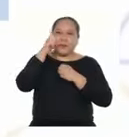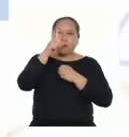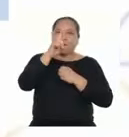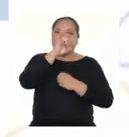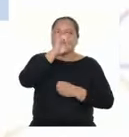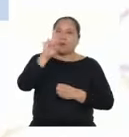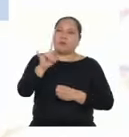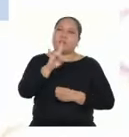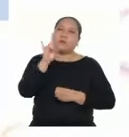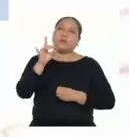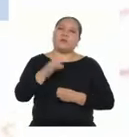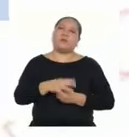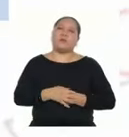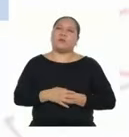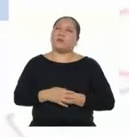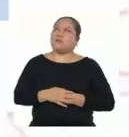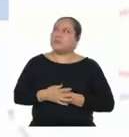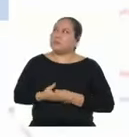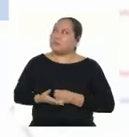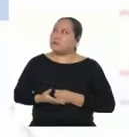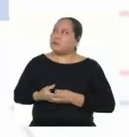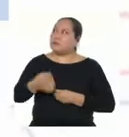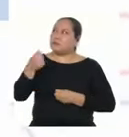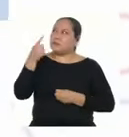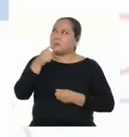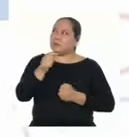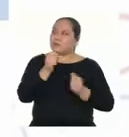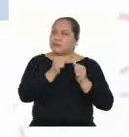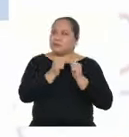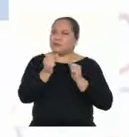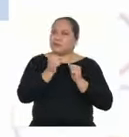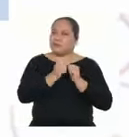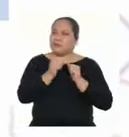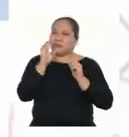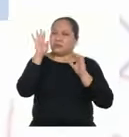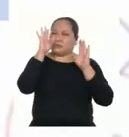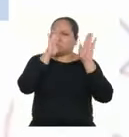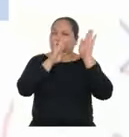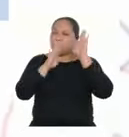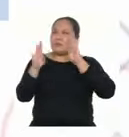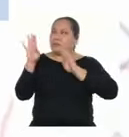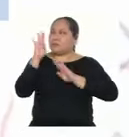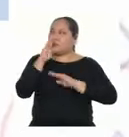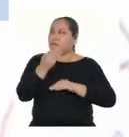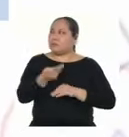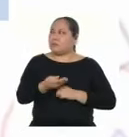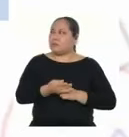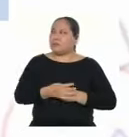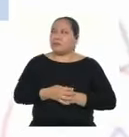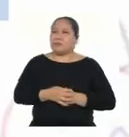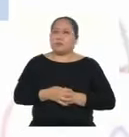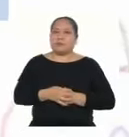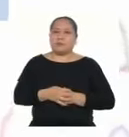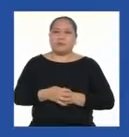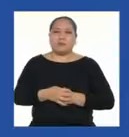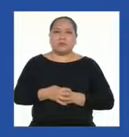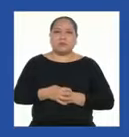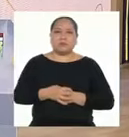solo uso. Uy, esas cifras son preocupantes.